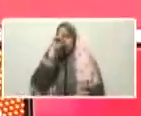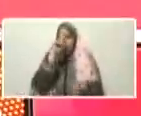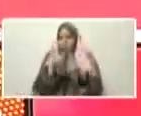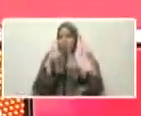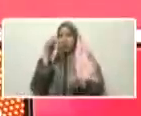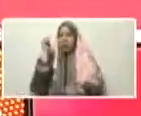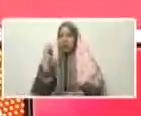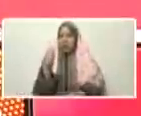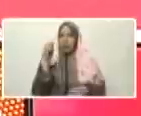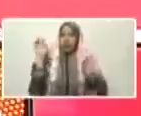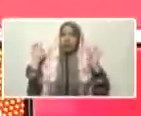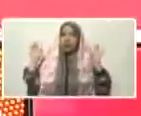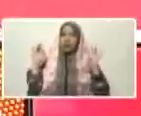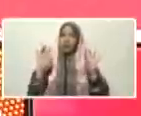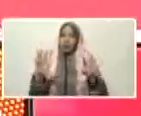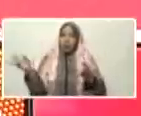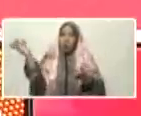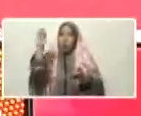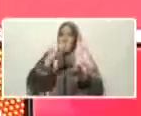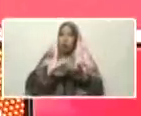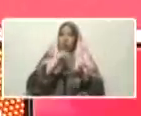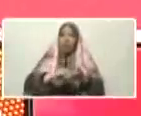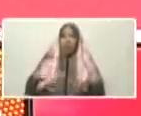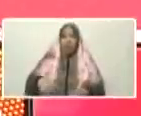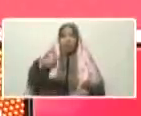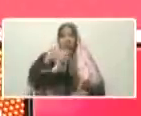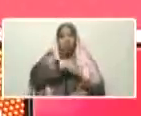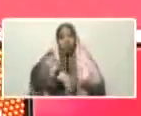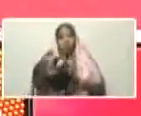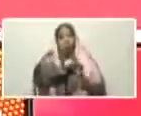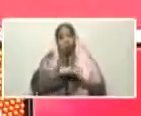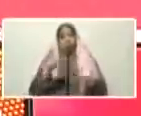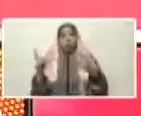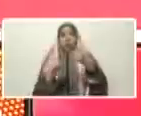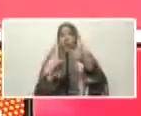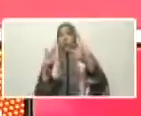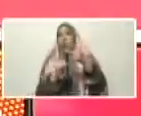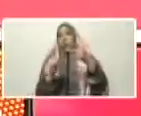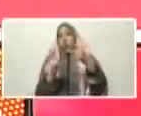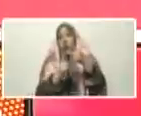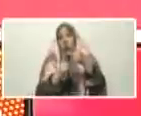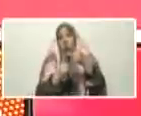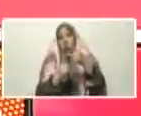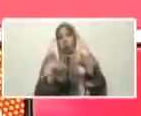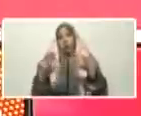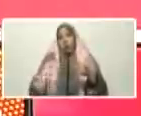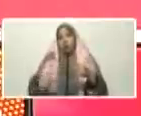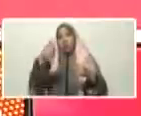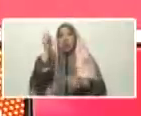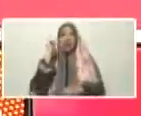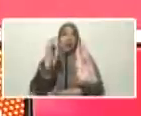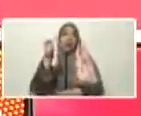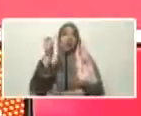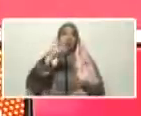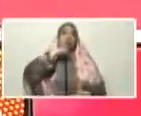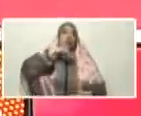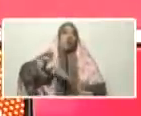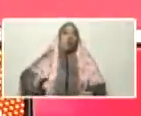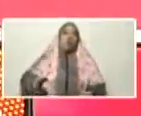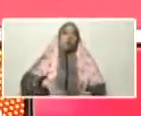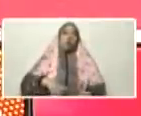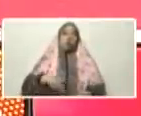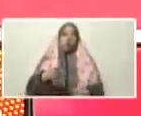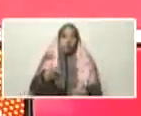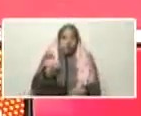reconstruirse como mayoría si en segundo lugar está la gran tarea histórica de la forja